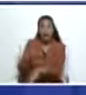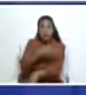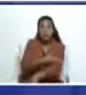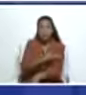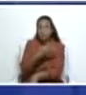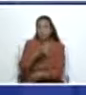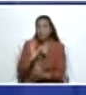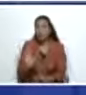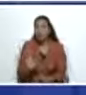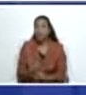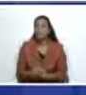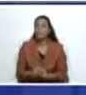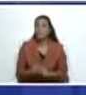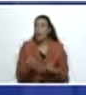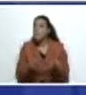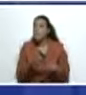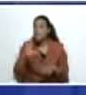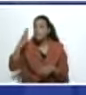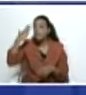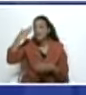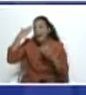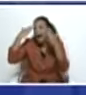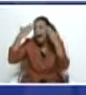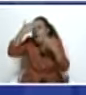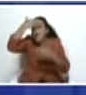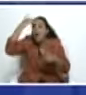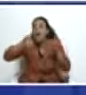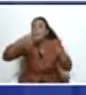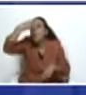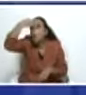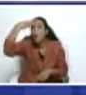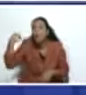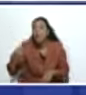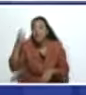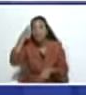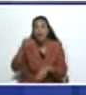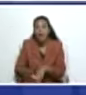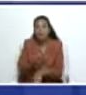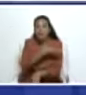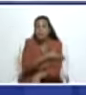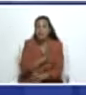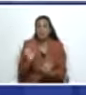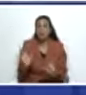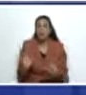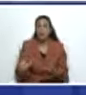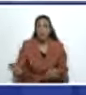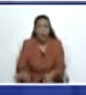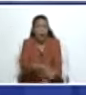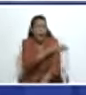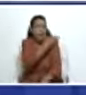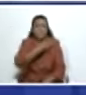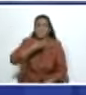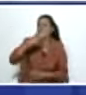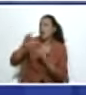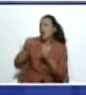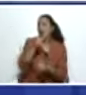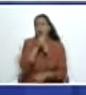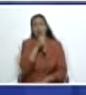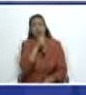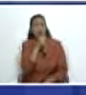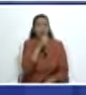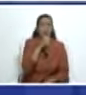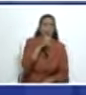olviden, porque a veces la memoria es frágil, el día anterior hicieron la mamá de los conciertos.